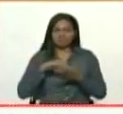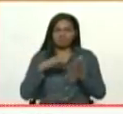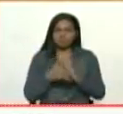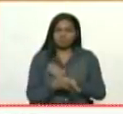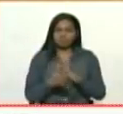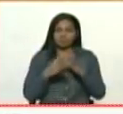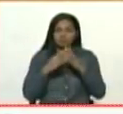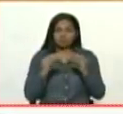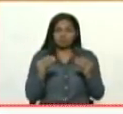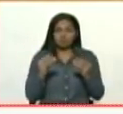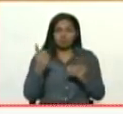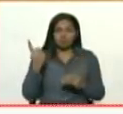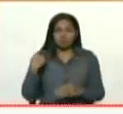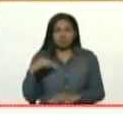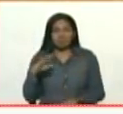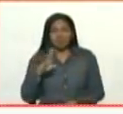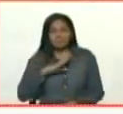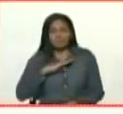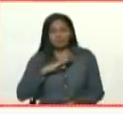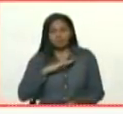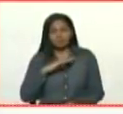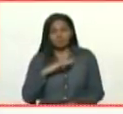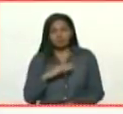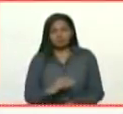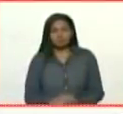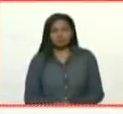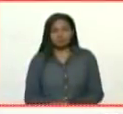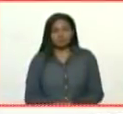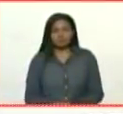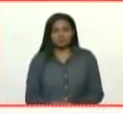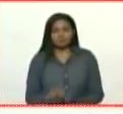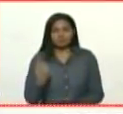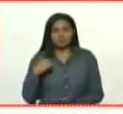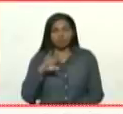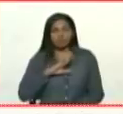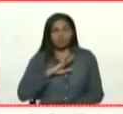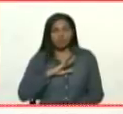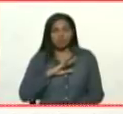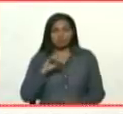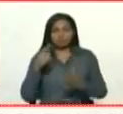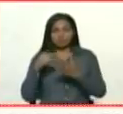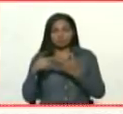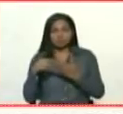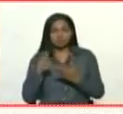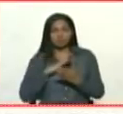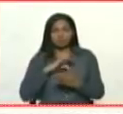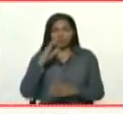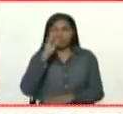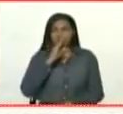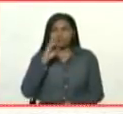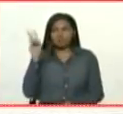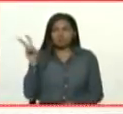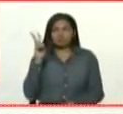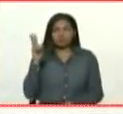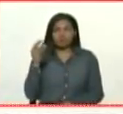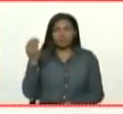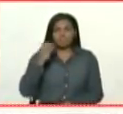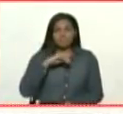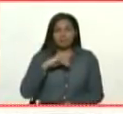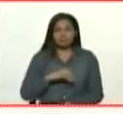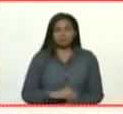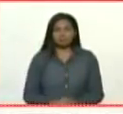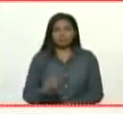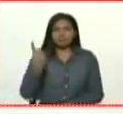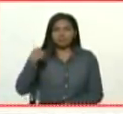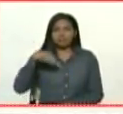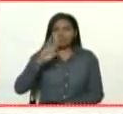todos los cuentapropistas, los cuentahorristas, todos los clientes de nuestro Banco de Venezuela y de los bancos públicos